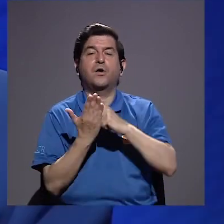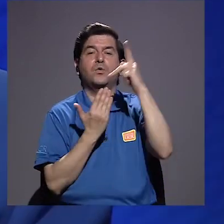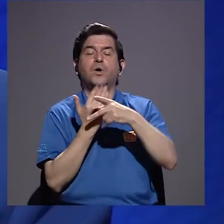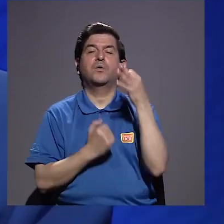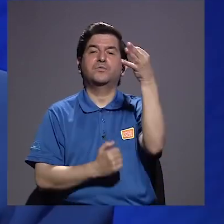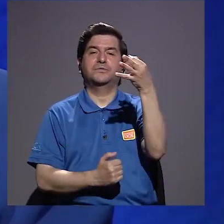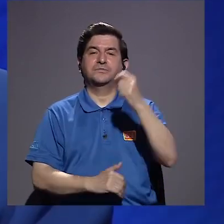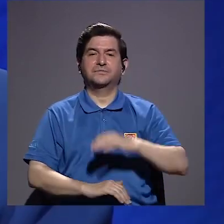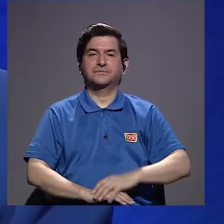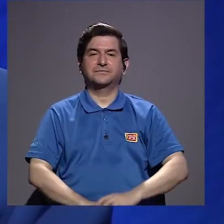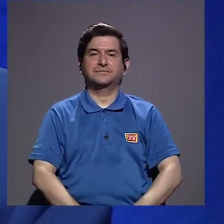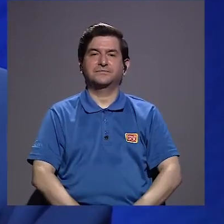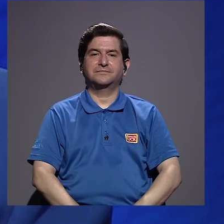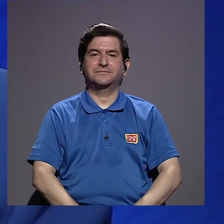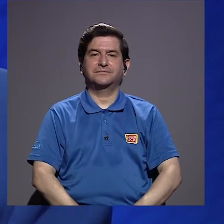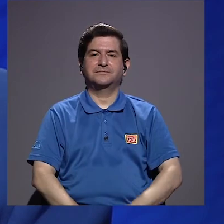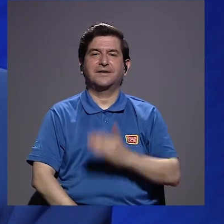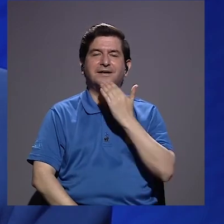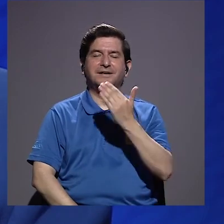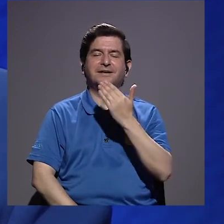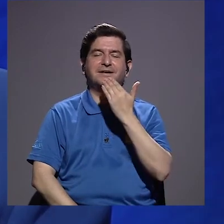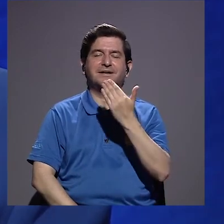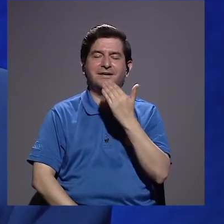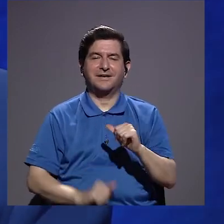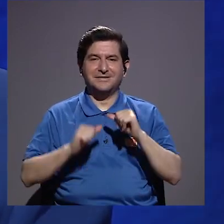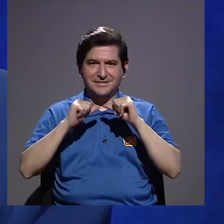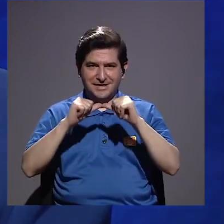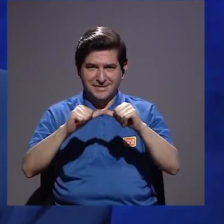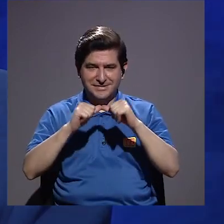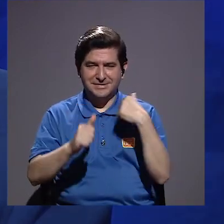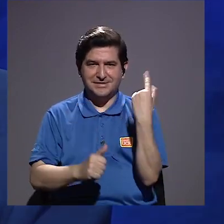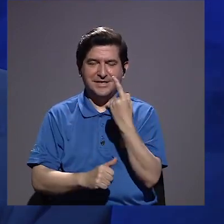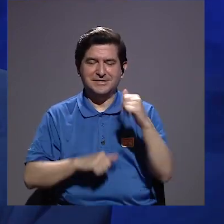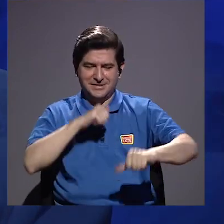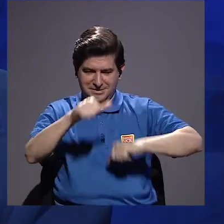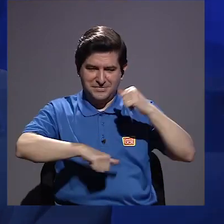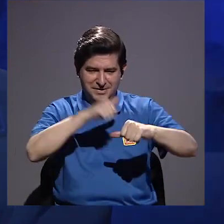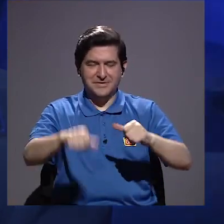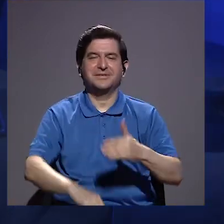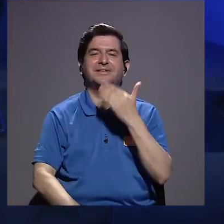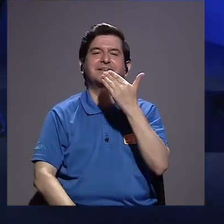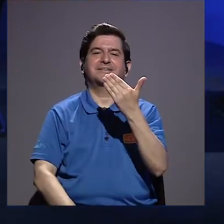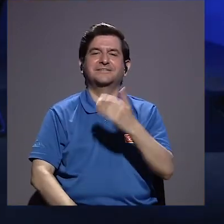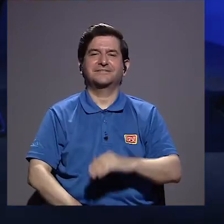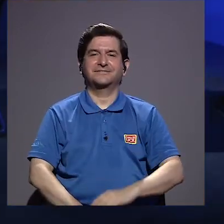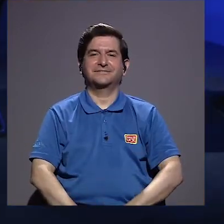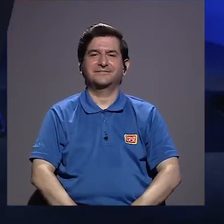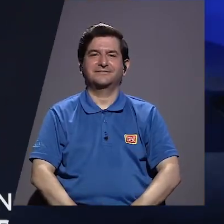nuevo programa. Muchísimas gracias a ustedes y seguimos siempre en la lucha.